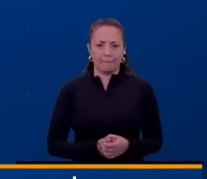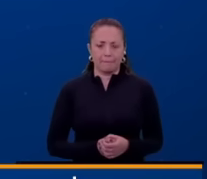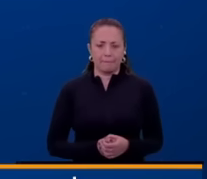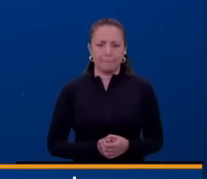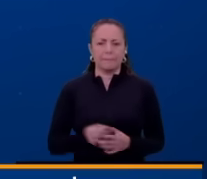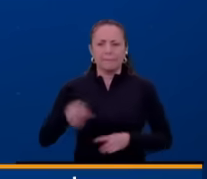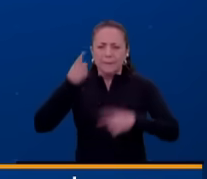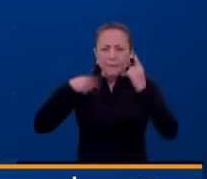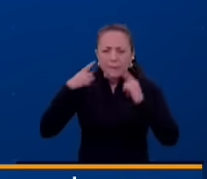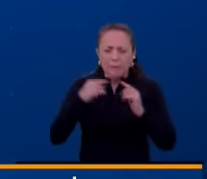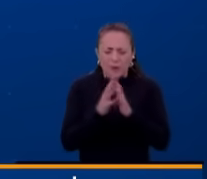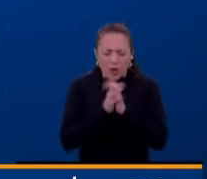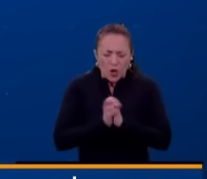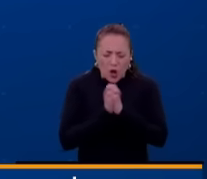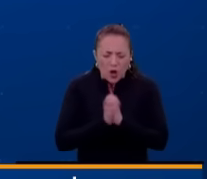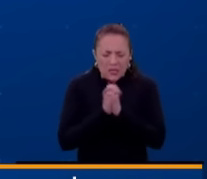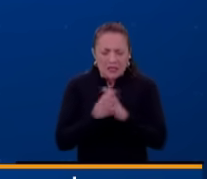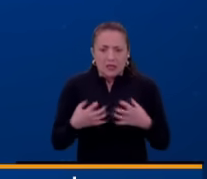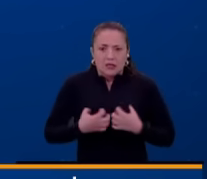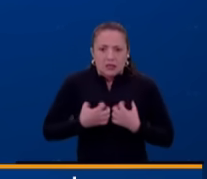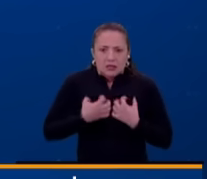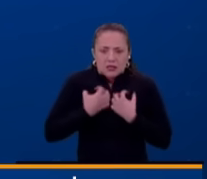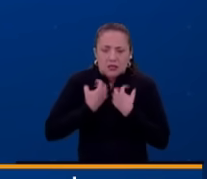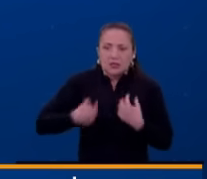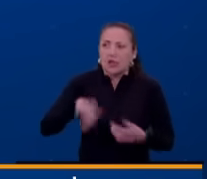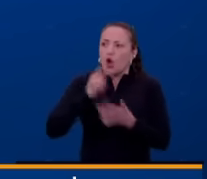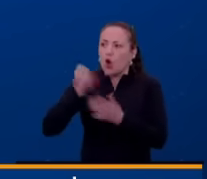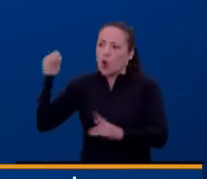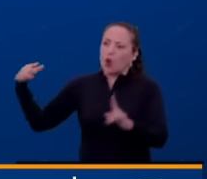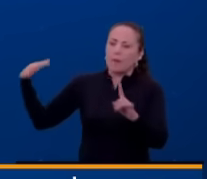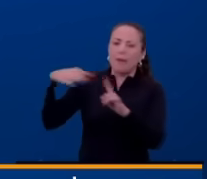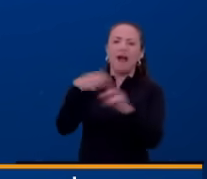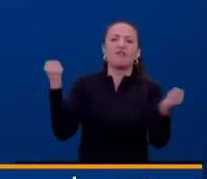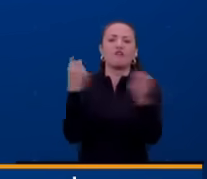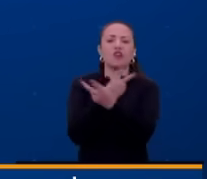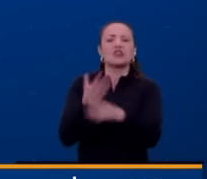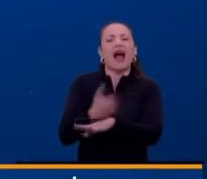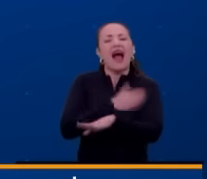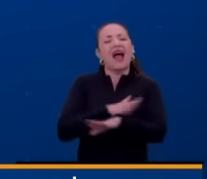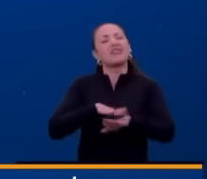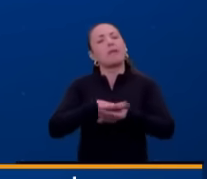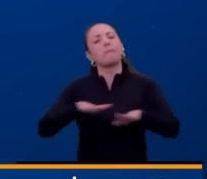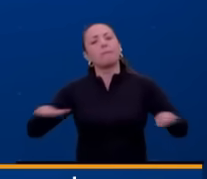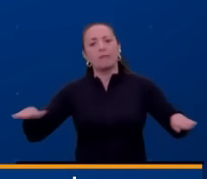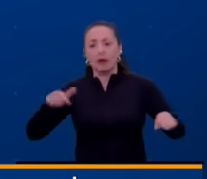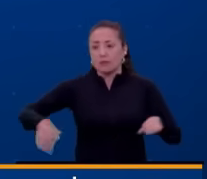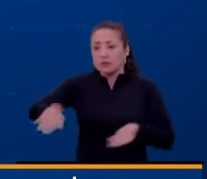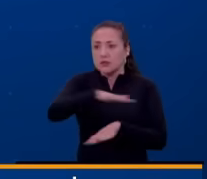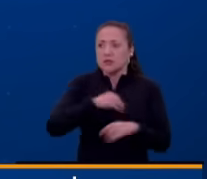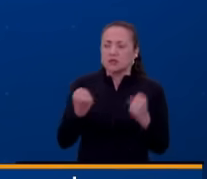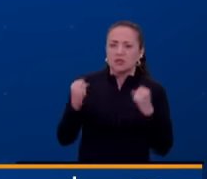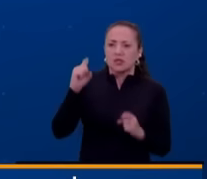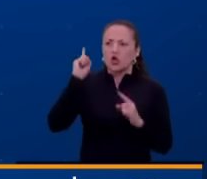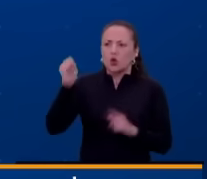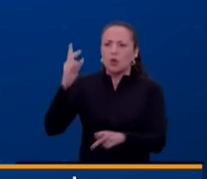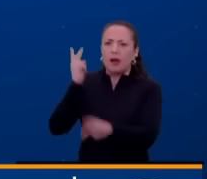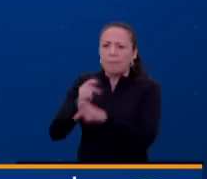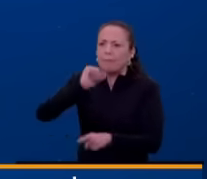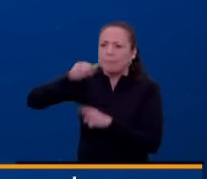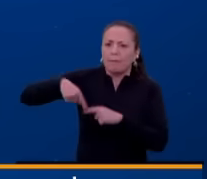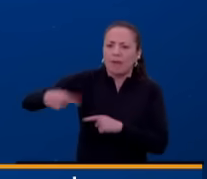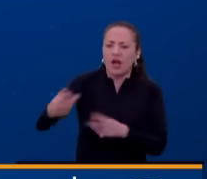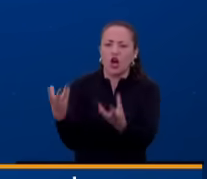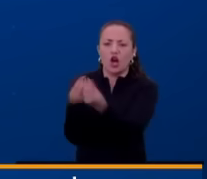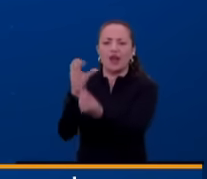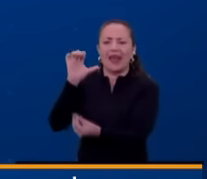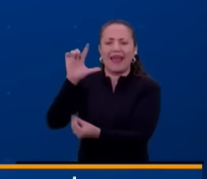Llanto, las oraciones y el pánico por un día marcado por la violencia rompió el silencio de una comunidad que vive en vilo por la criminalidad del ELN en la